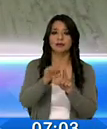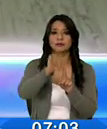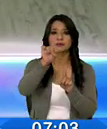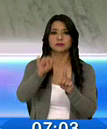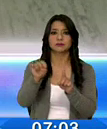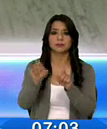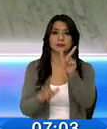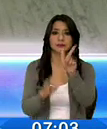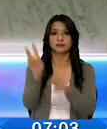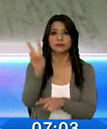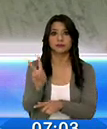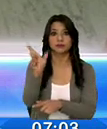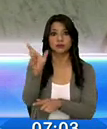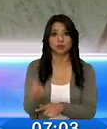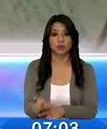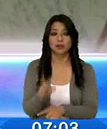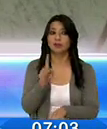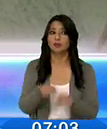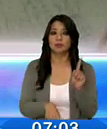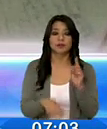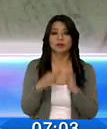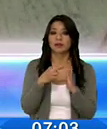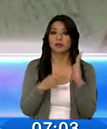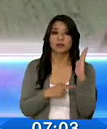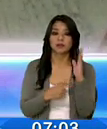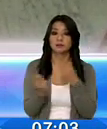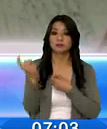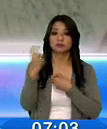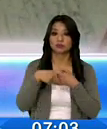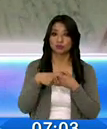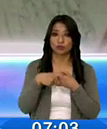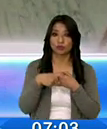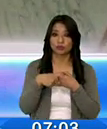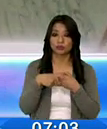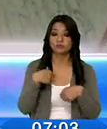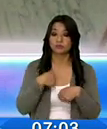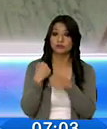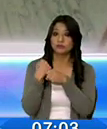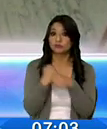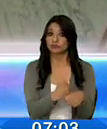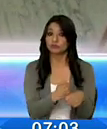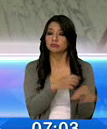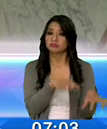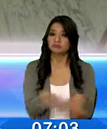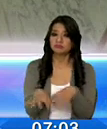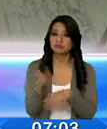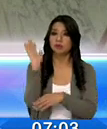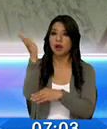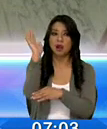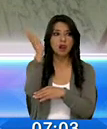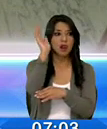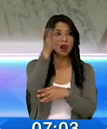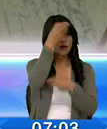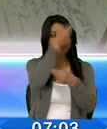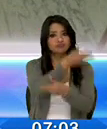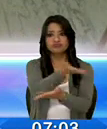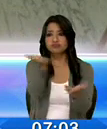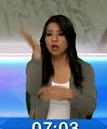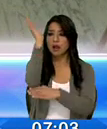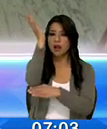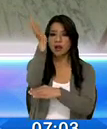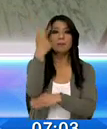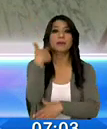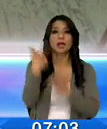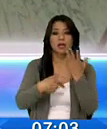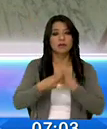comunidad venezolana no se está pudiendo registrar. Como fundación hemos venido realizando jornadas de charlas informativas con la finalidad